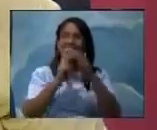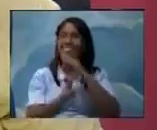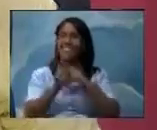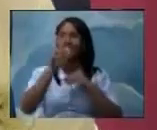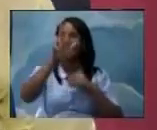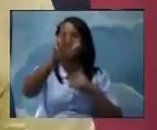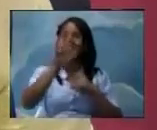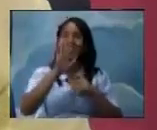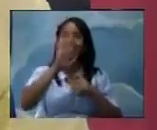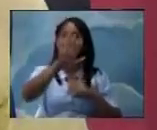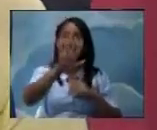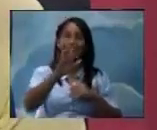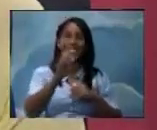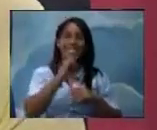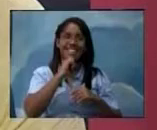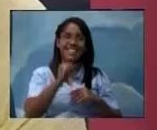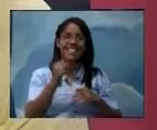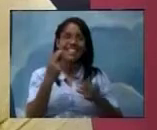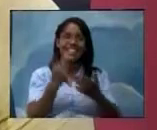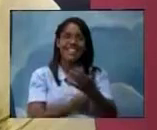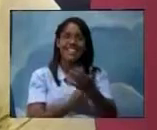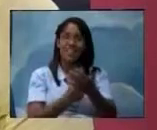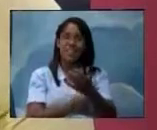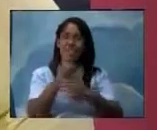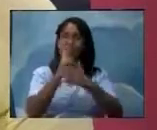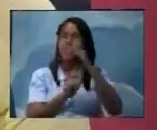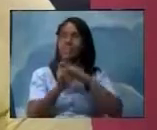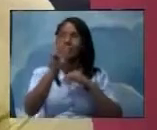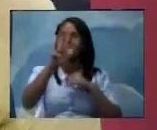segundos. No entendía.